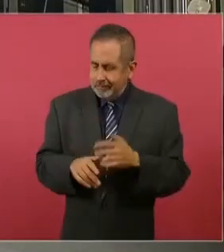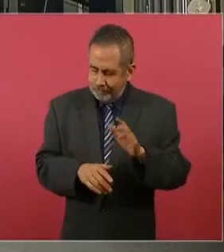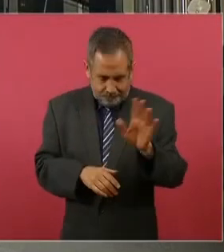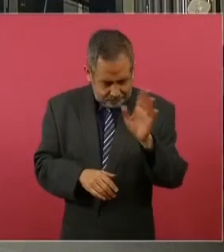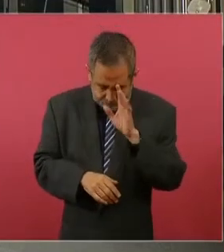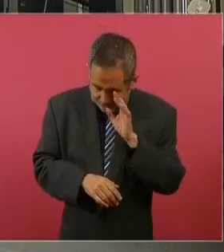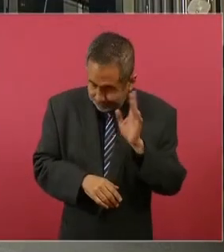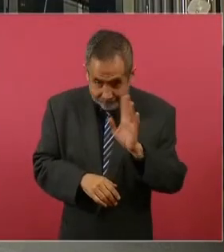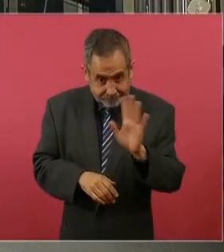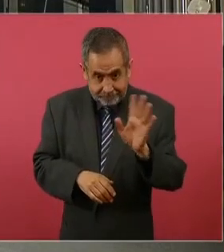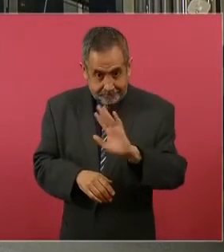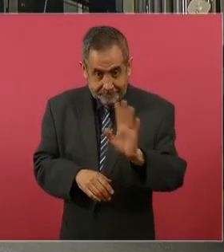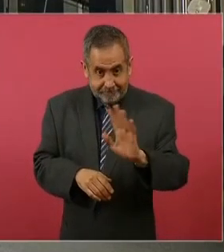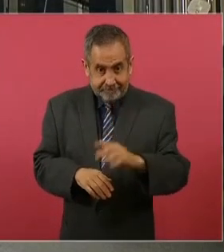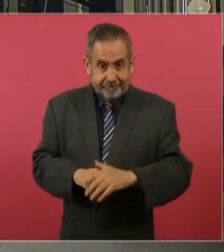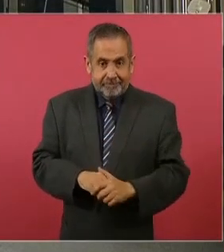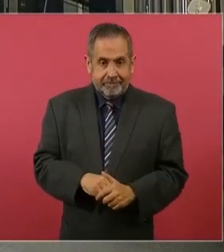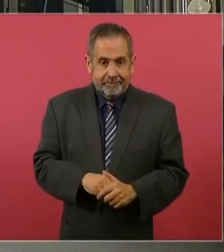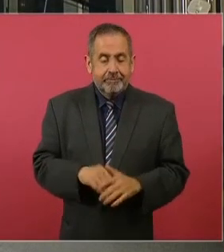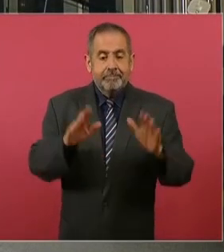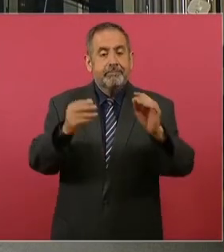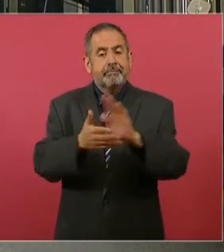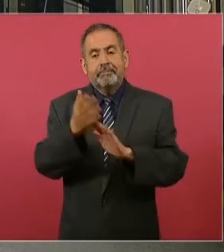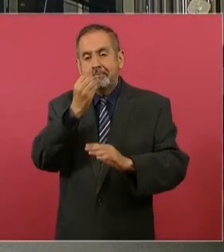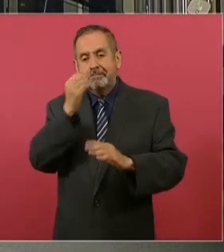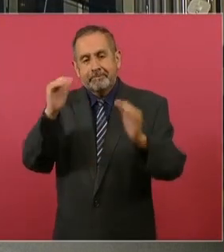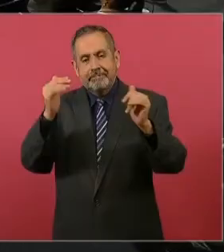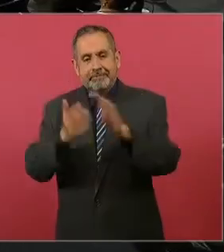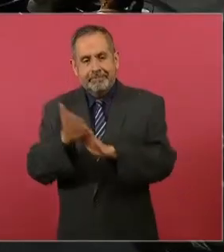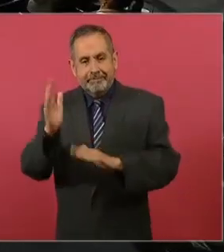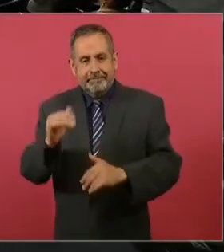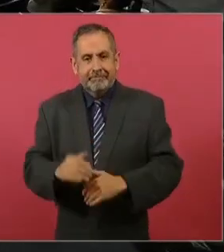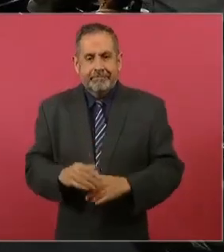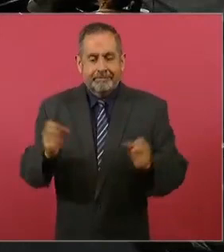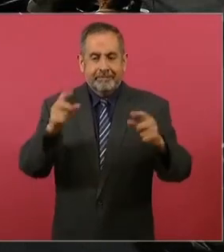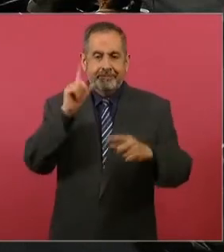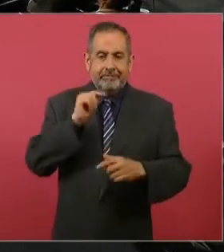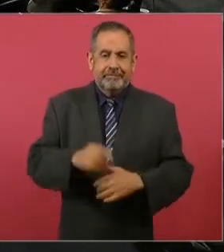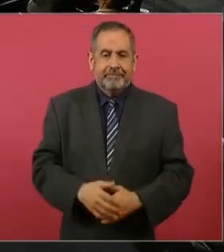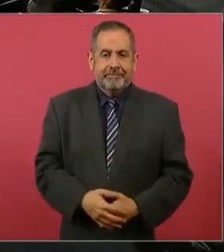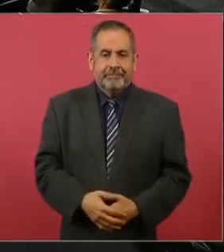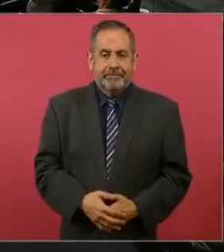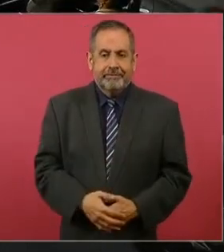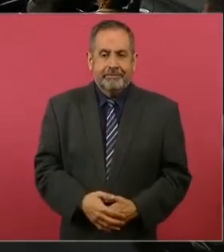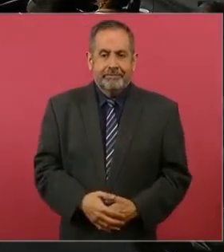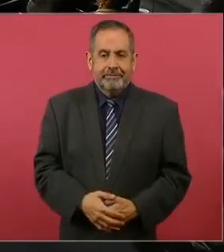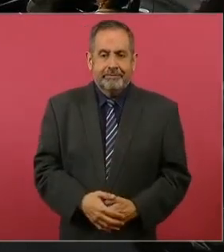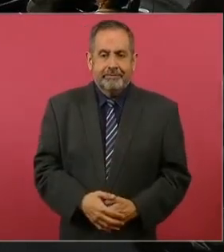No. Bueno, vámonos a desayunar. Nos vemos mañana.